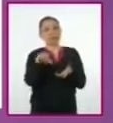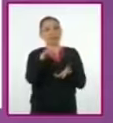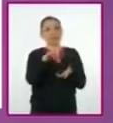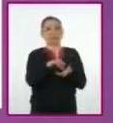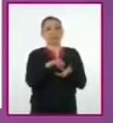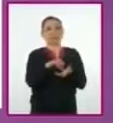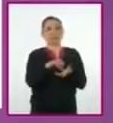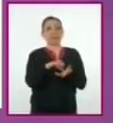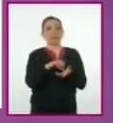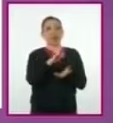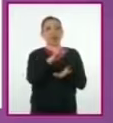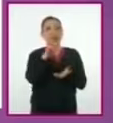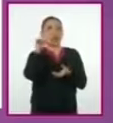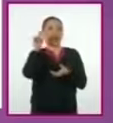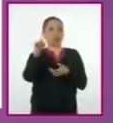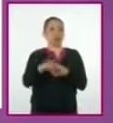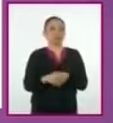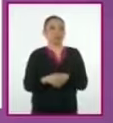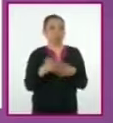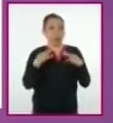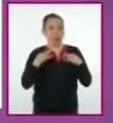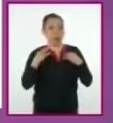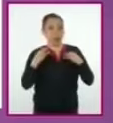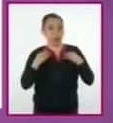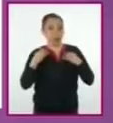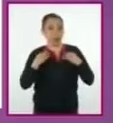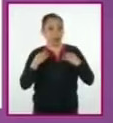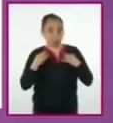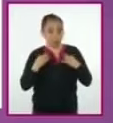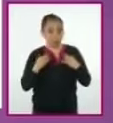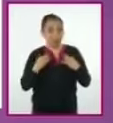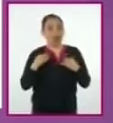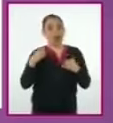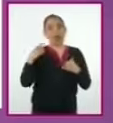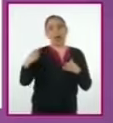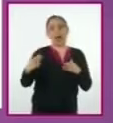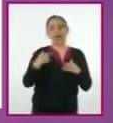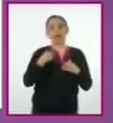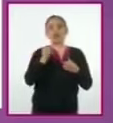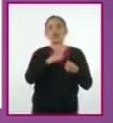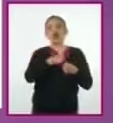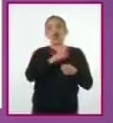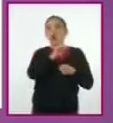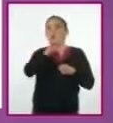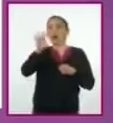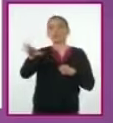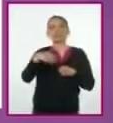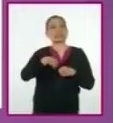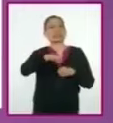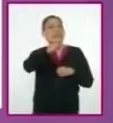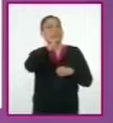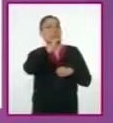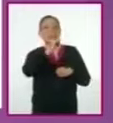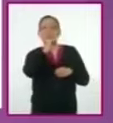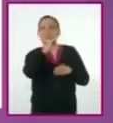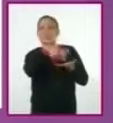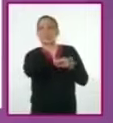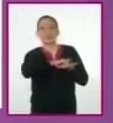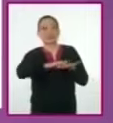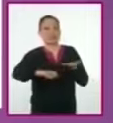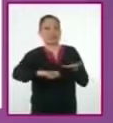allá. La ropa aquella que quedé de mandarle no la he podido